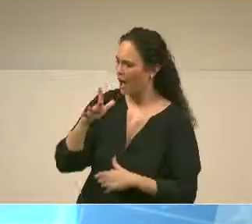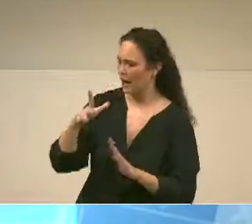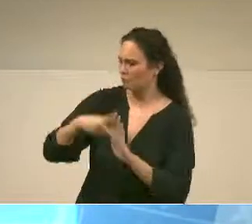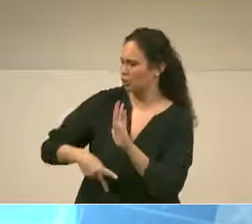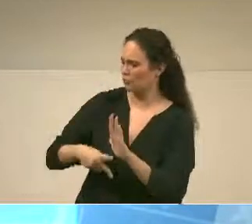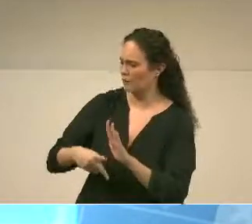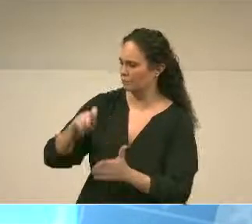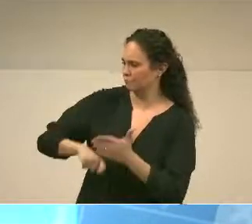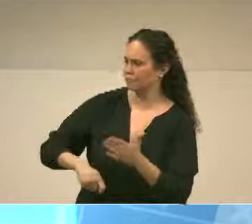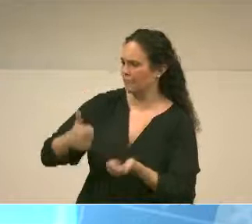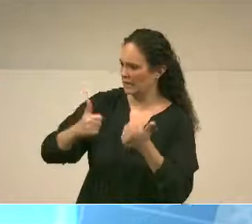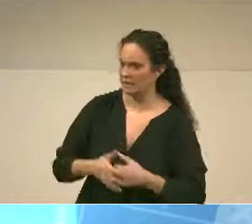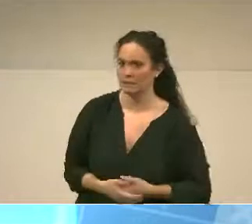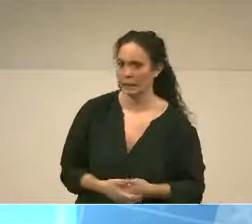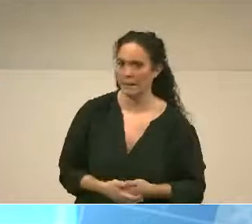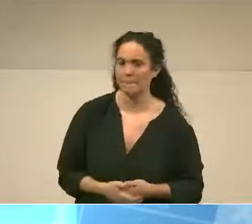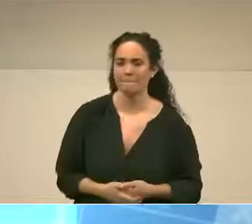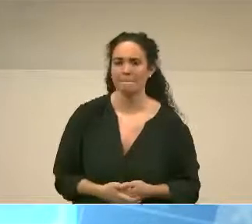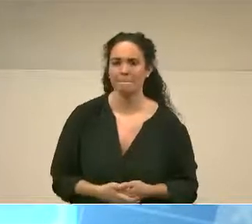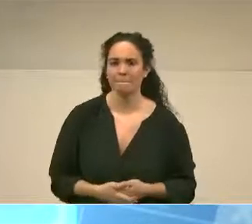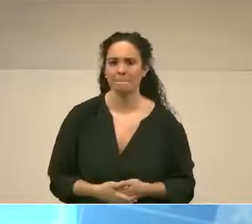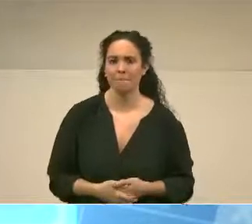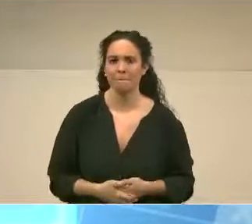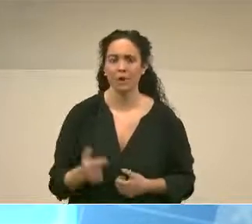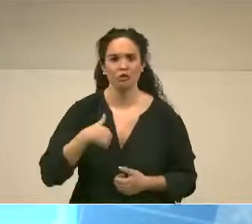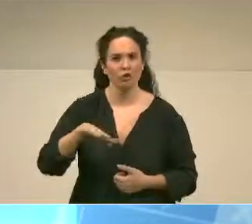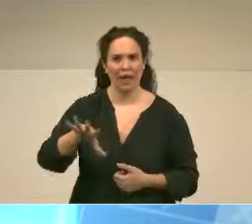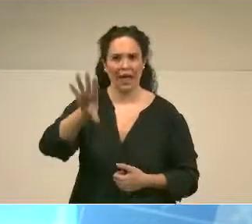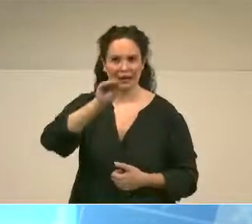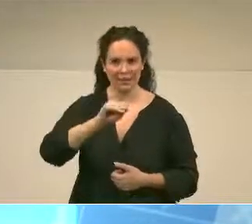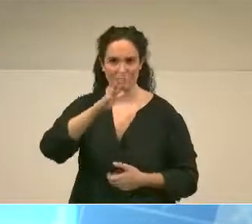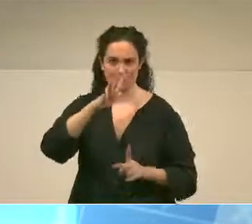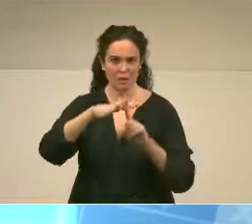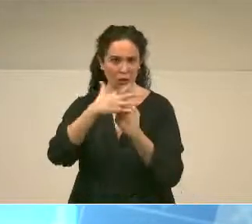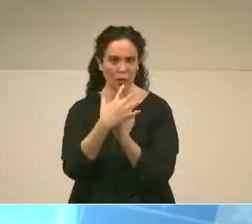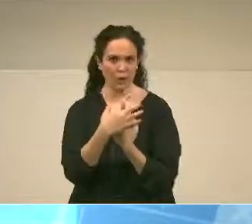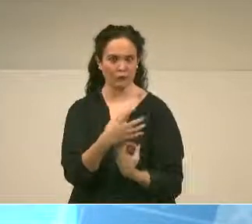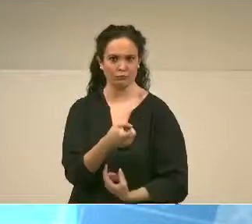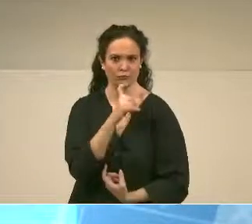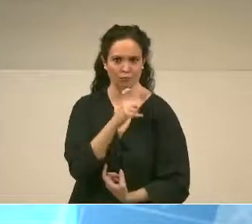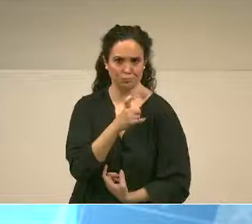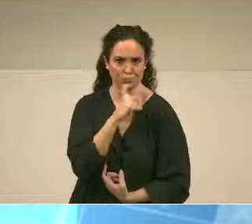pública. Bueno, entiendo la dificultad de la situación, entiendo también el malestar de